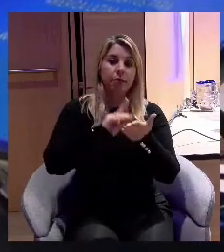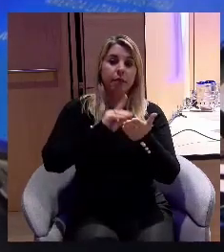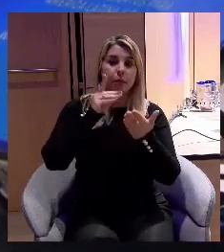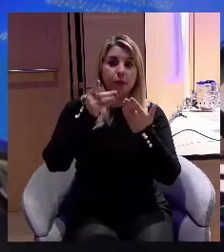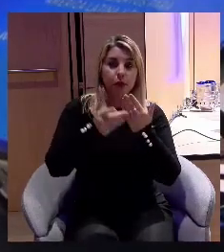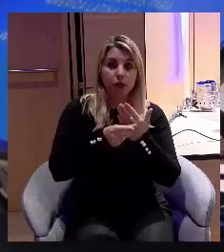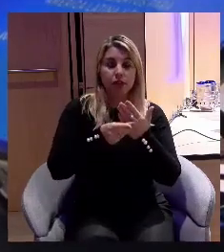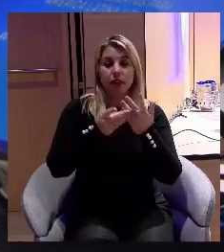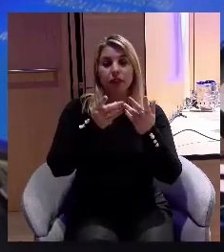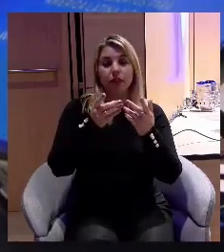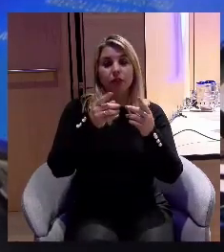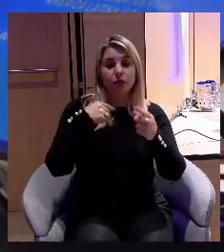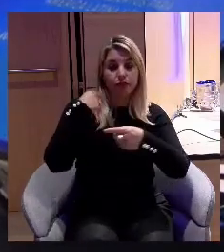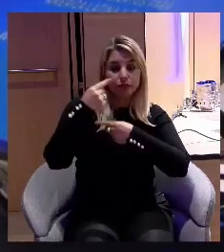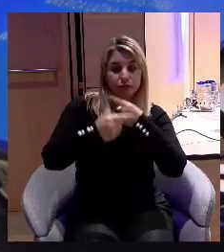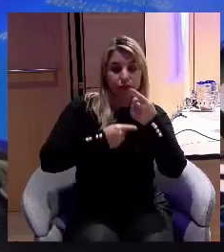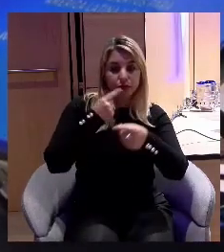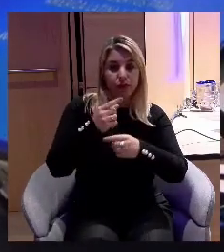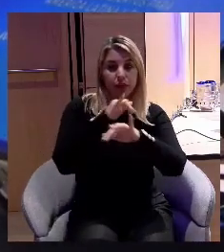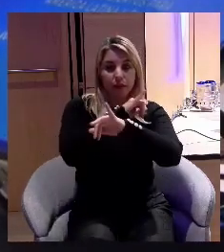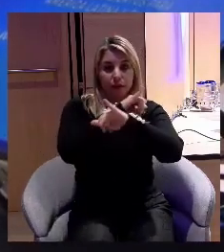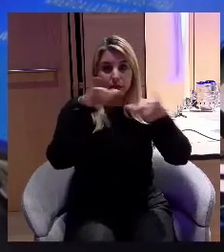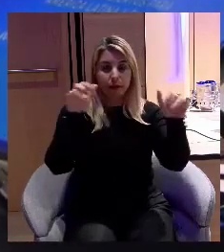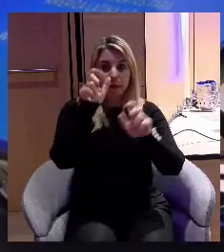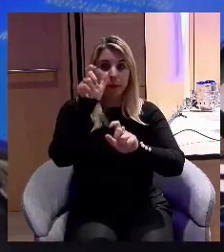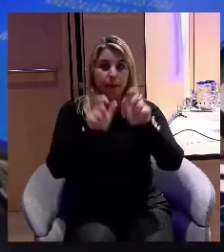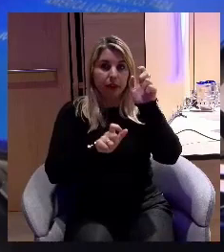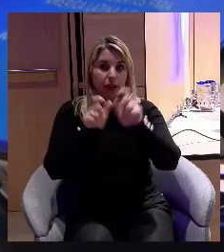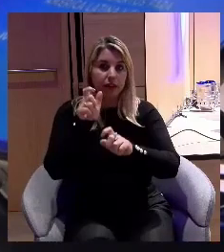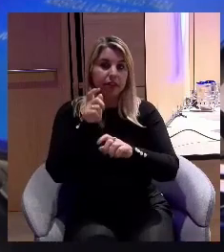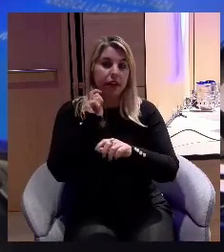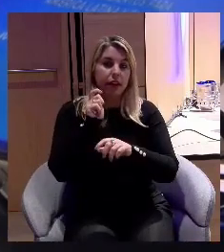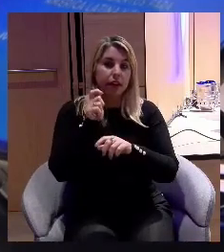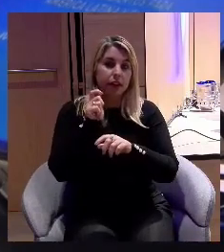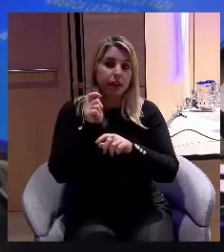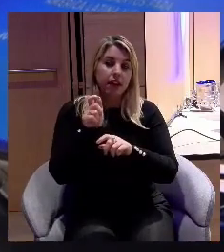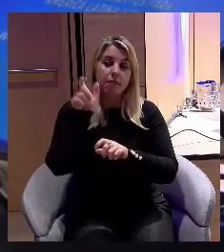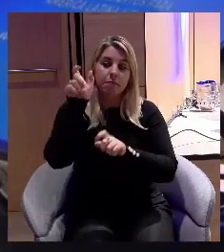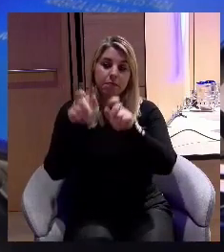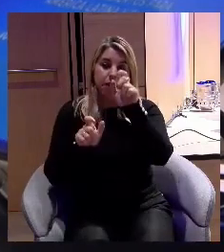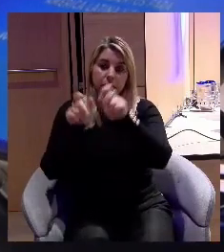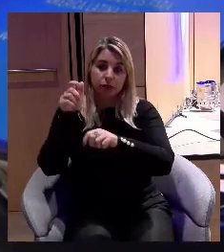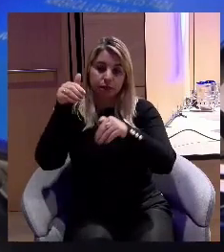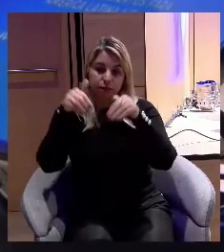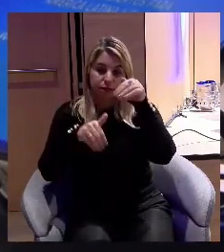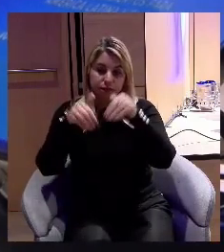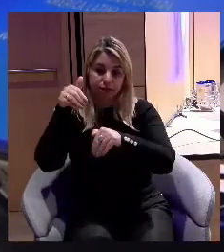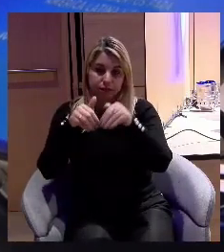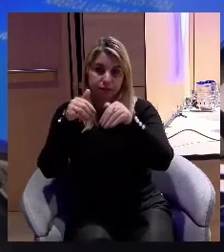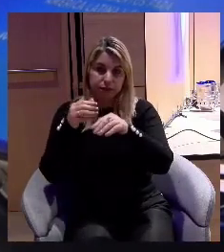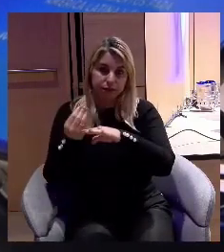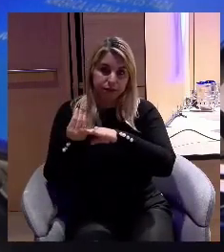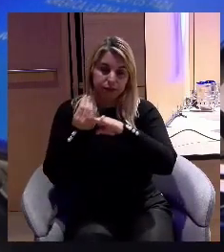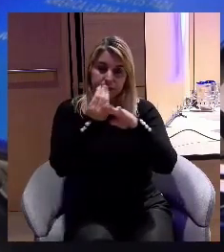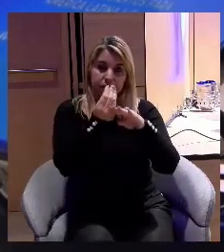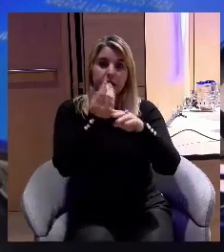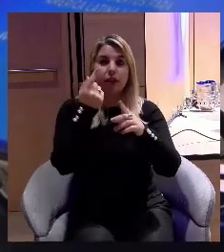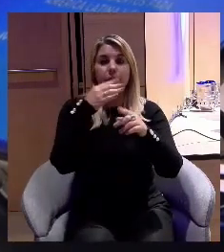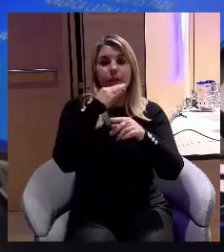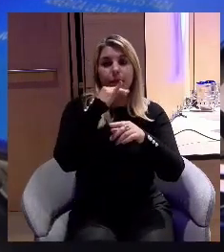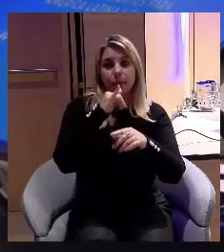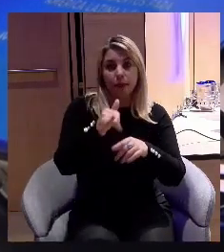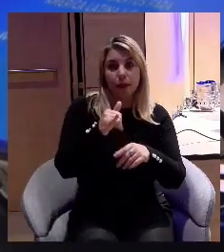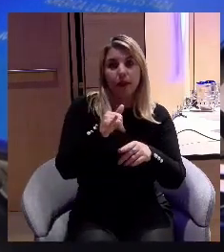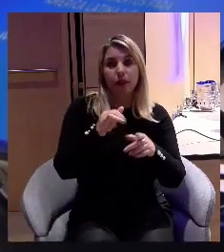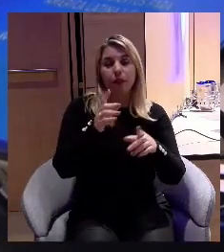llevamos adelante para informar a la ciudadanía sobre quiénes eran las personas que se candidateaban a Poder Ejecutivo